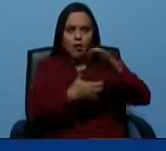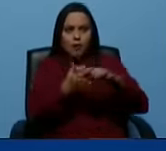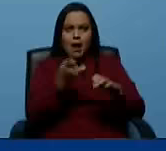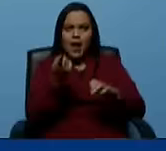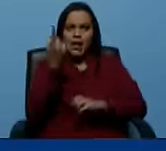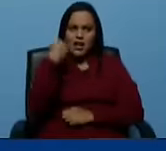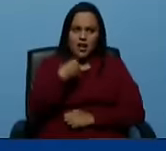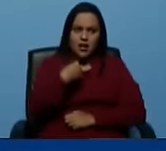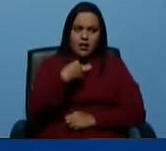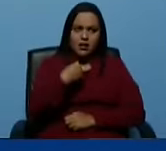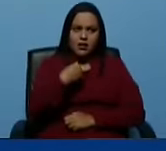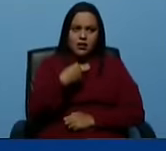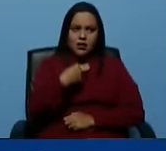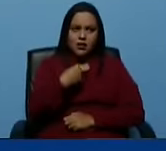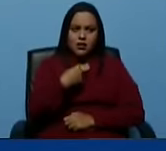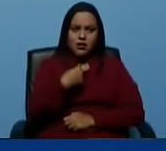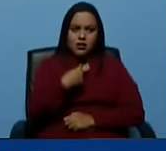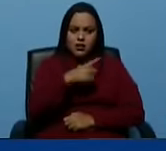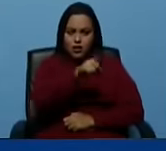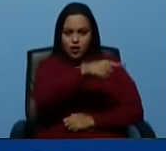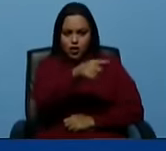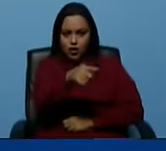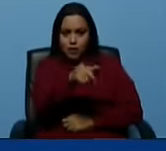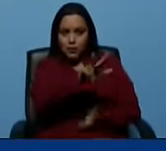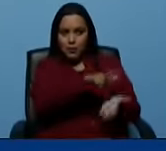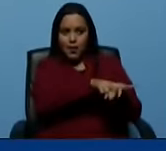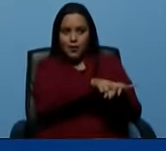¿verdad, Cilia? Certificado.